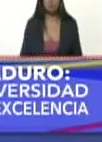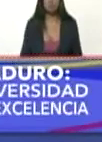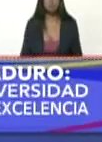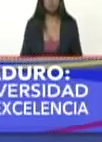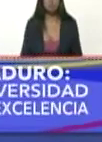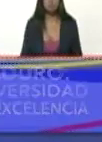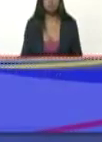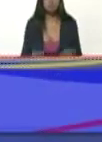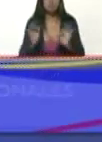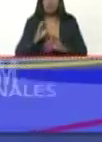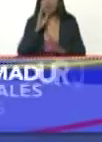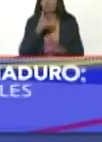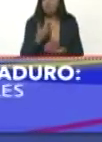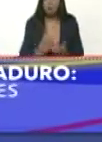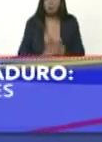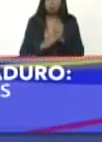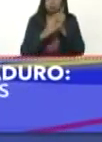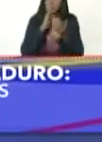Nada, no existe.